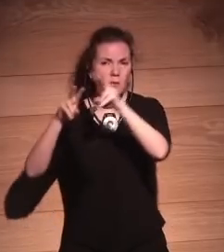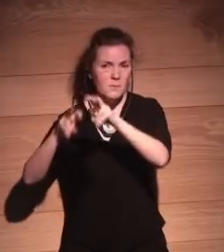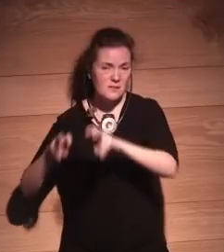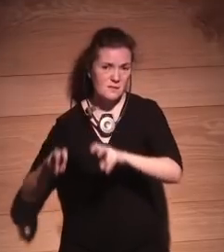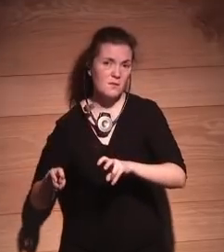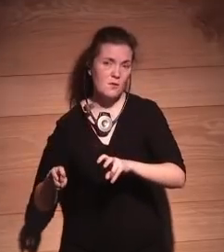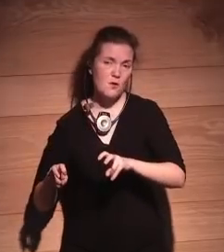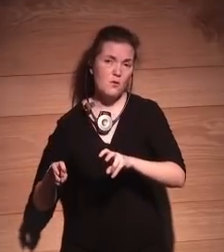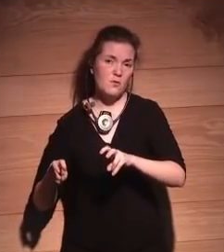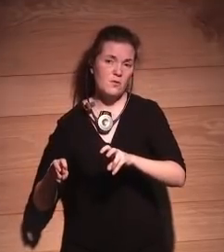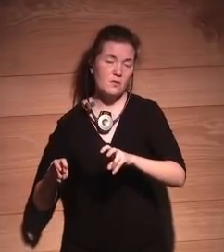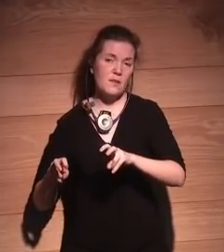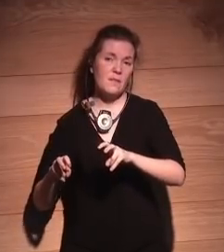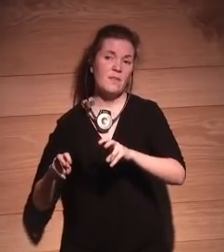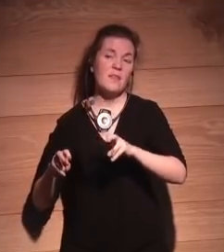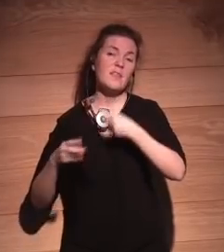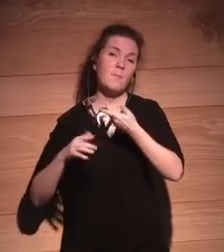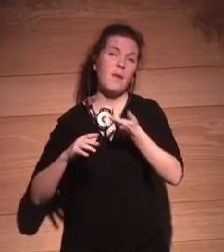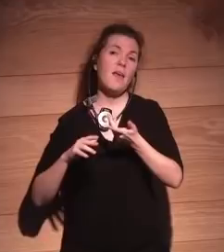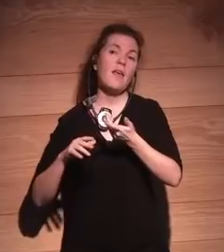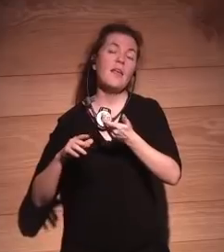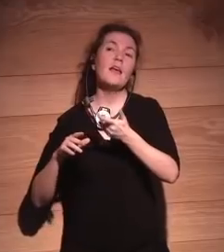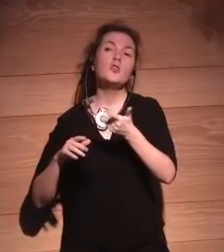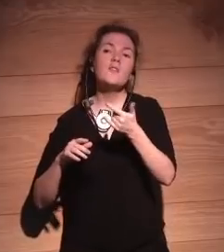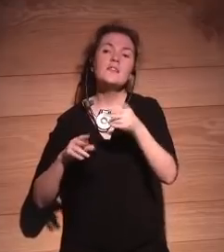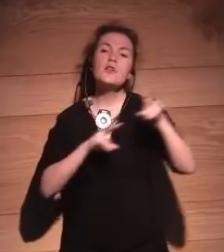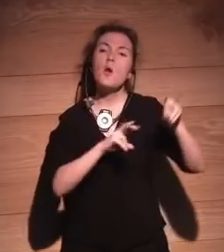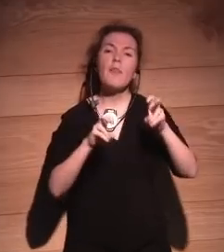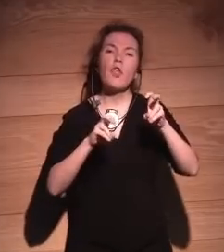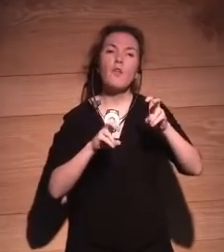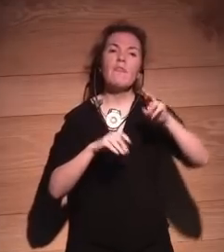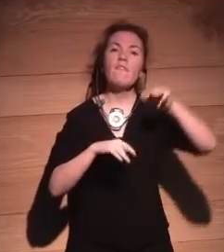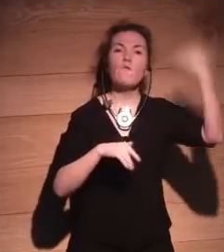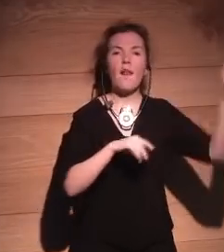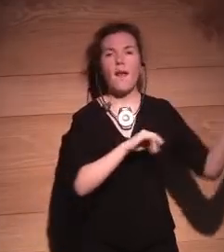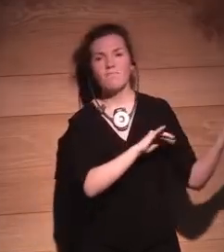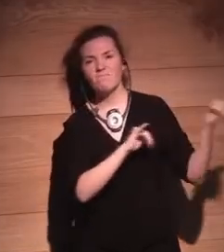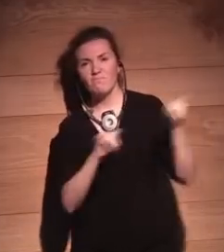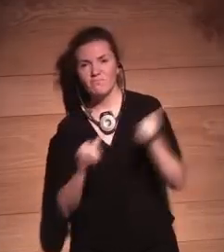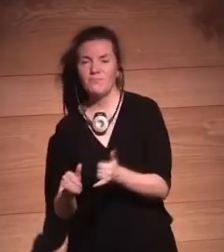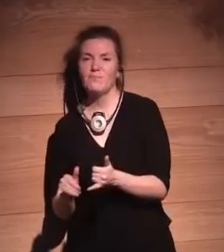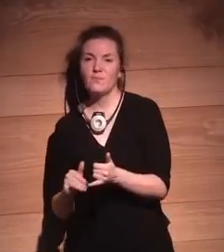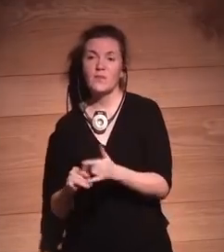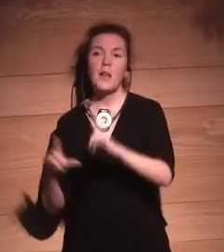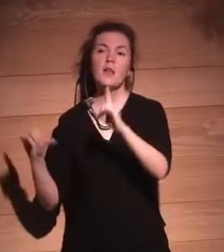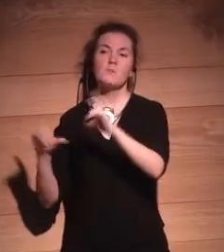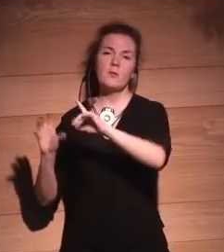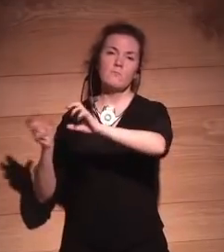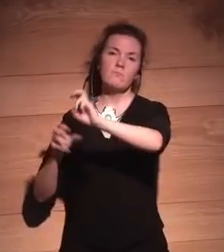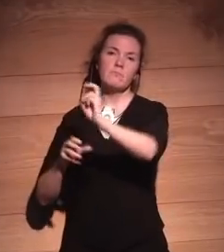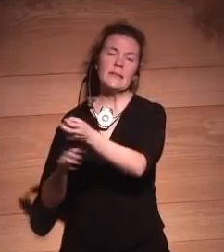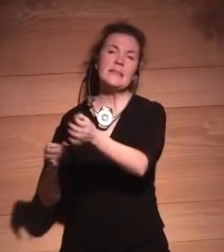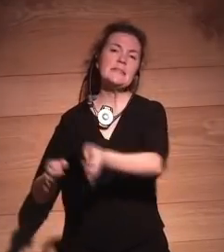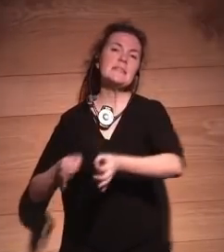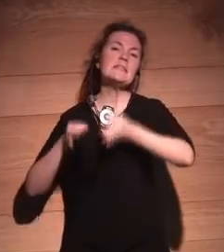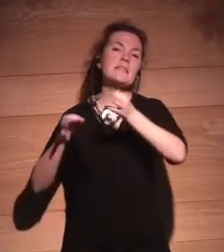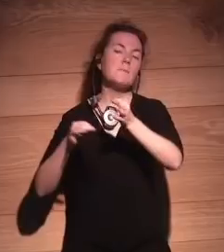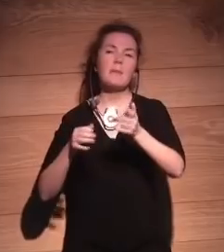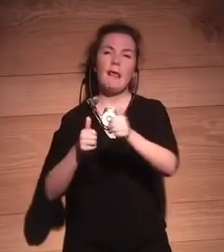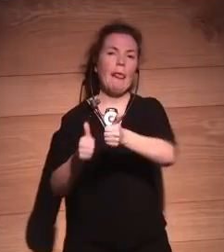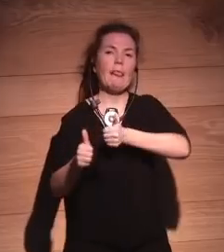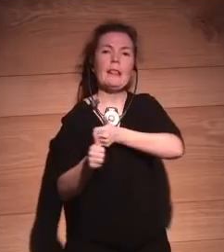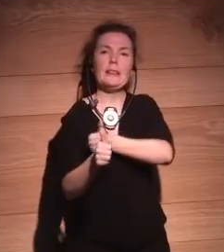los medios, y la innovación viene de fuera. Los medios siempre están